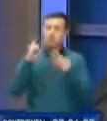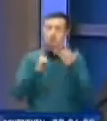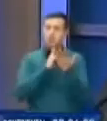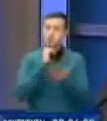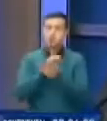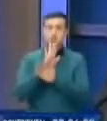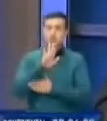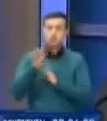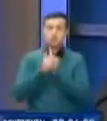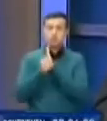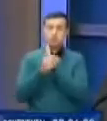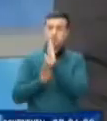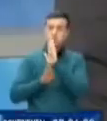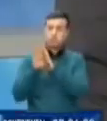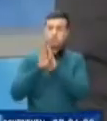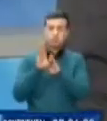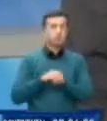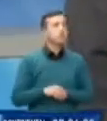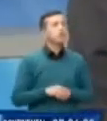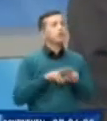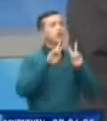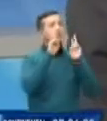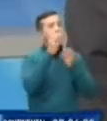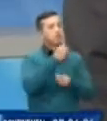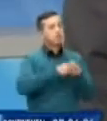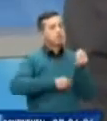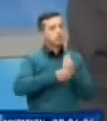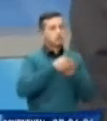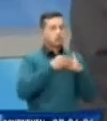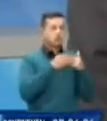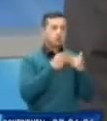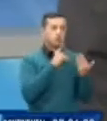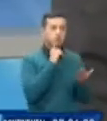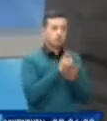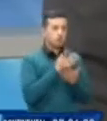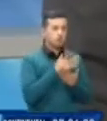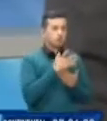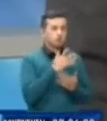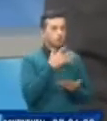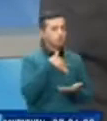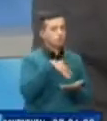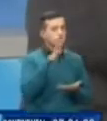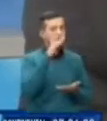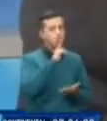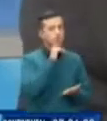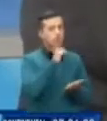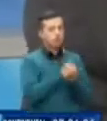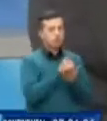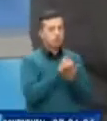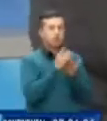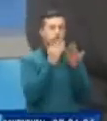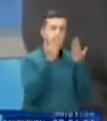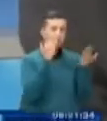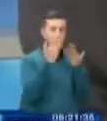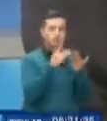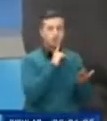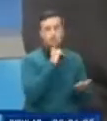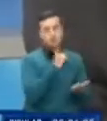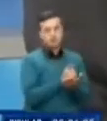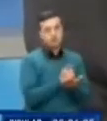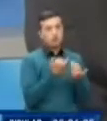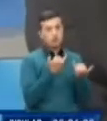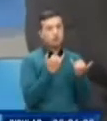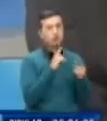todas sus capacidades del tema no tanto es la inversión dólares que no entró discutir porque porque de alguna separación noble el